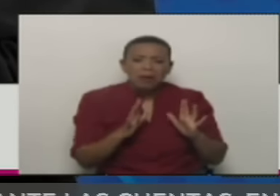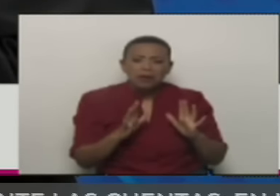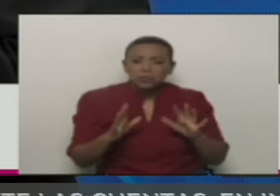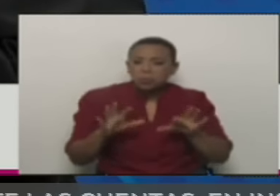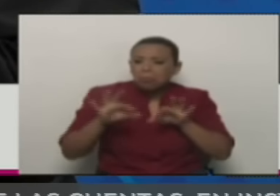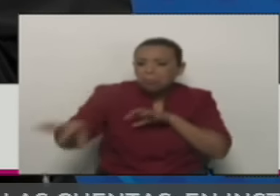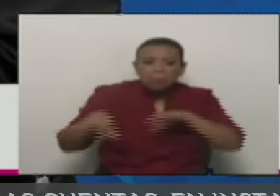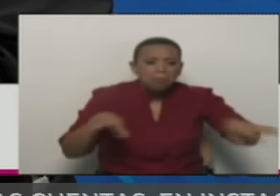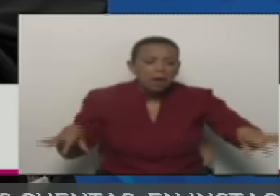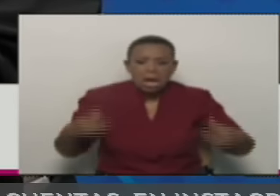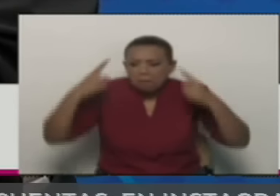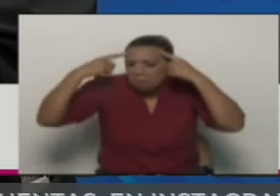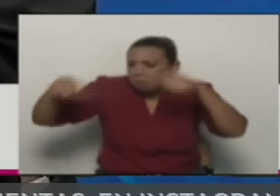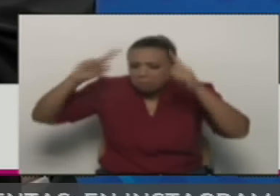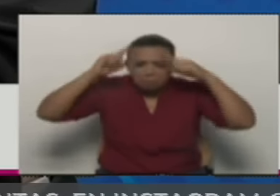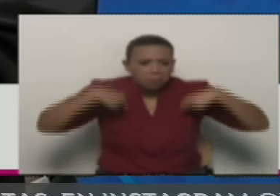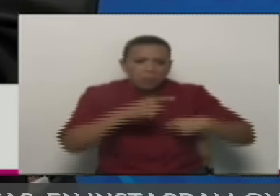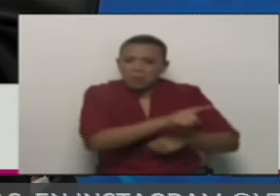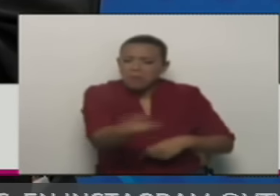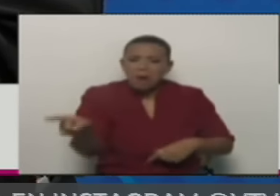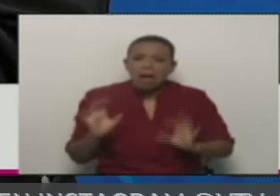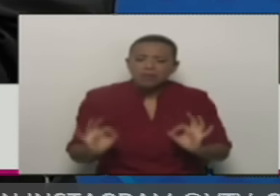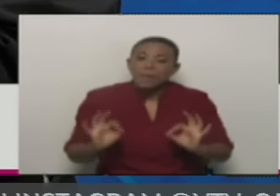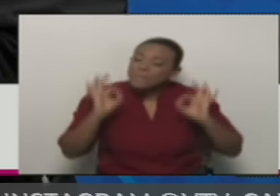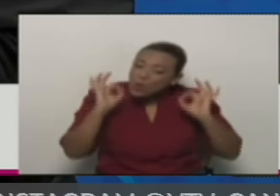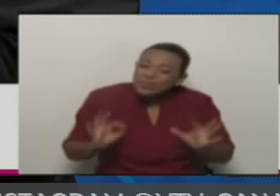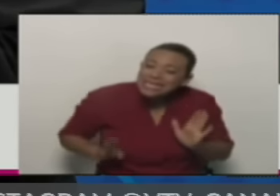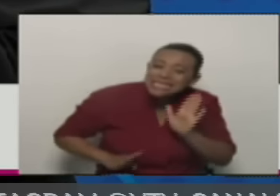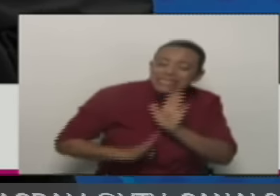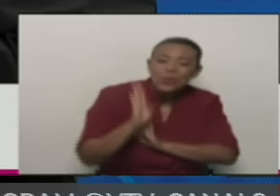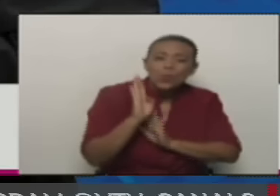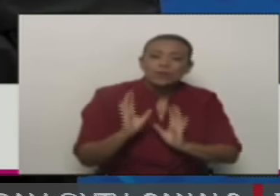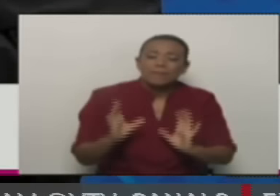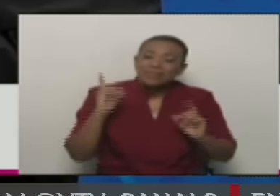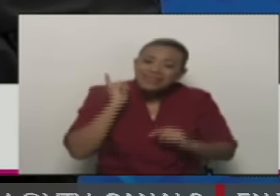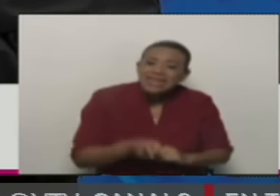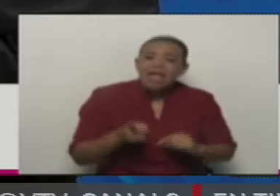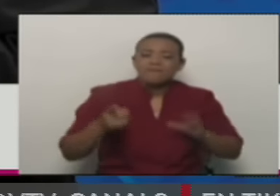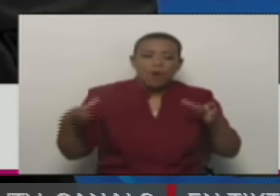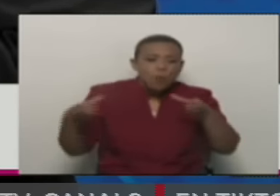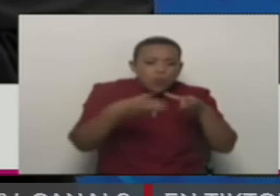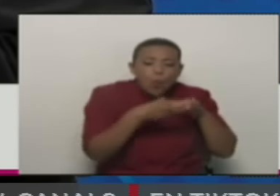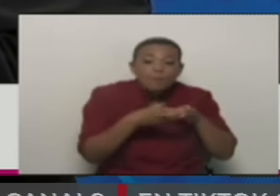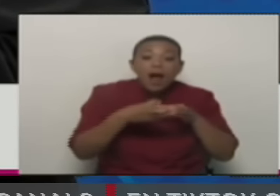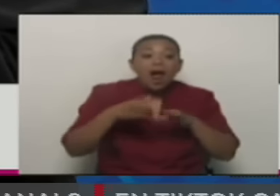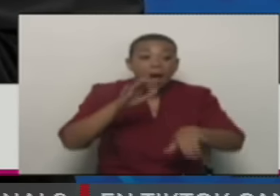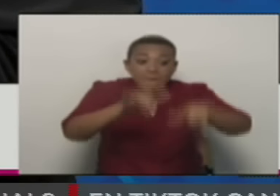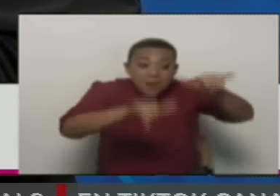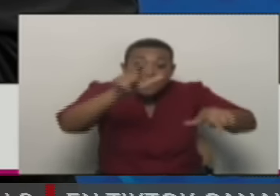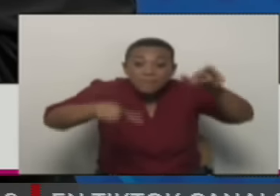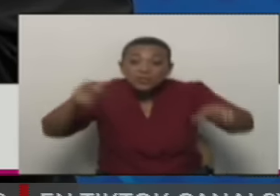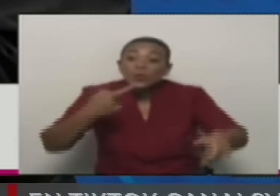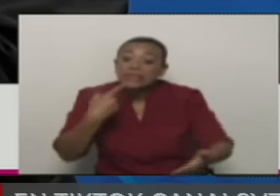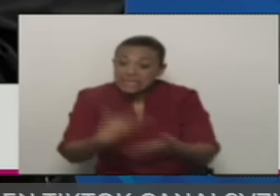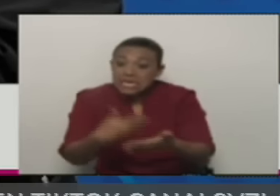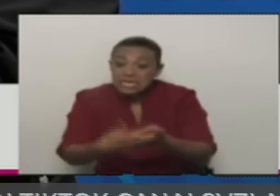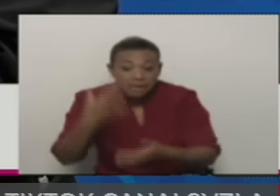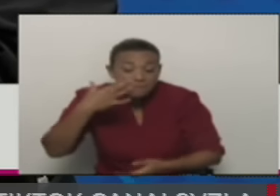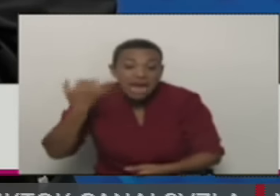construcción de un verdadero plan de gobierno de abajo hacia arriba, donde el circuito comunal dice las verdaderas